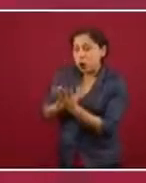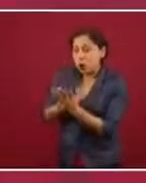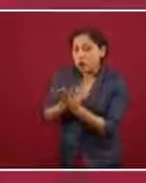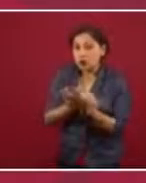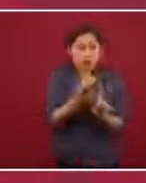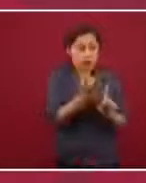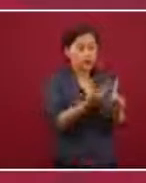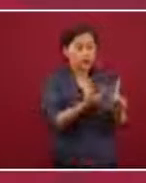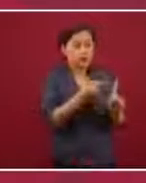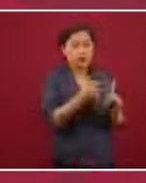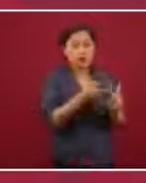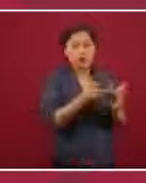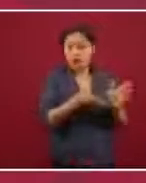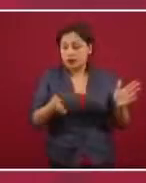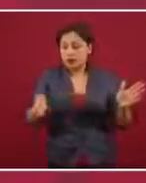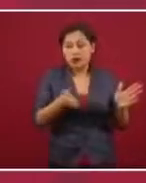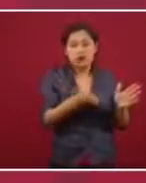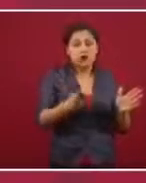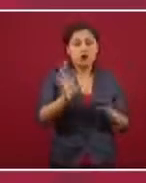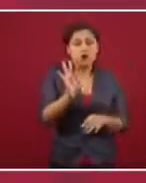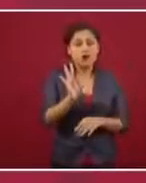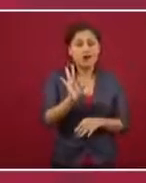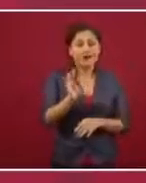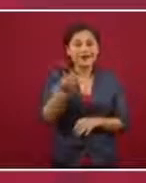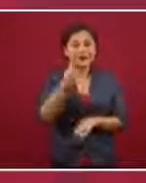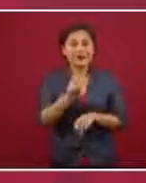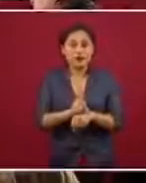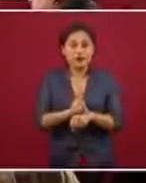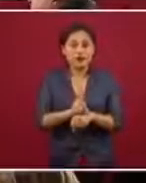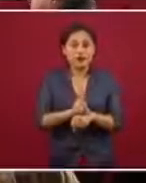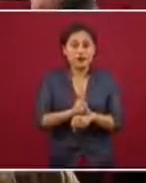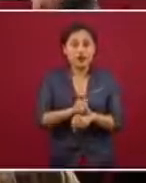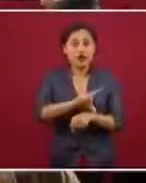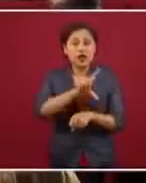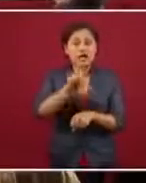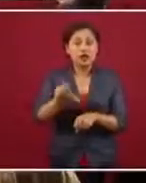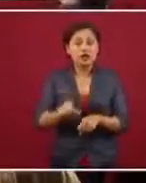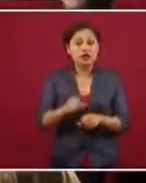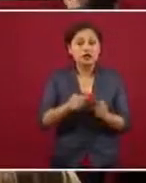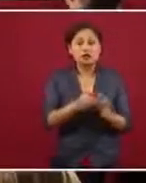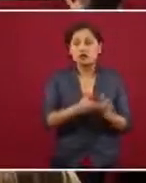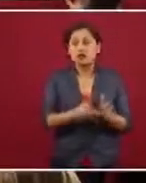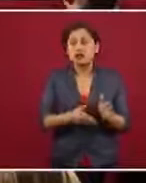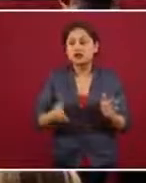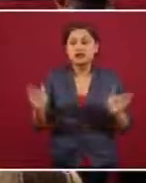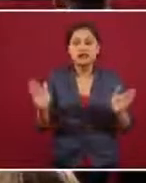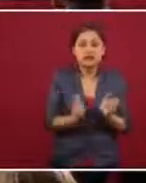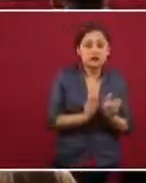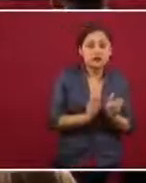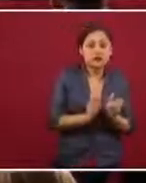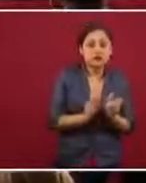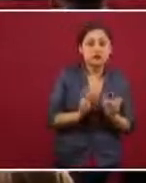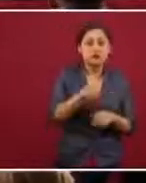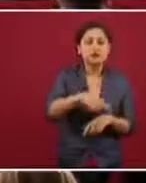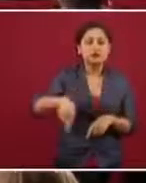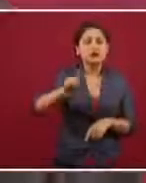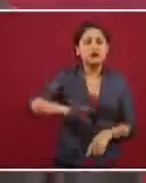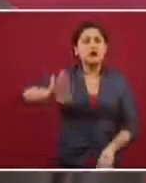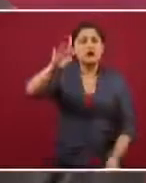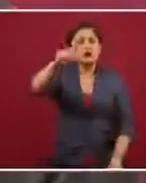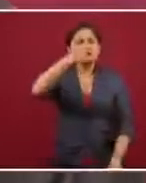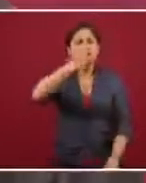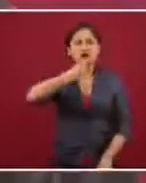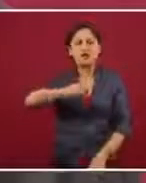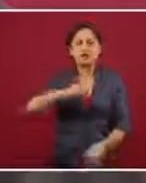en menos de 40 días y alguien reclamara, ustedes prometieron que eran 40 días. Esto es ciencia, esto no es una bola de